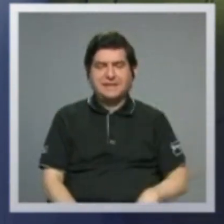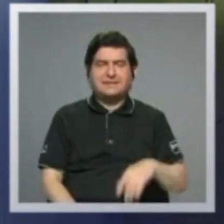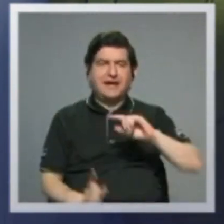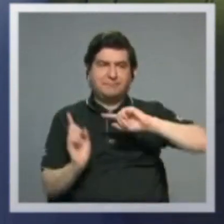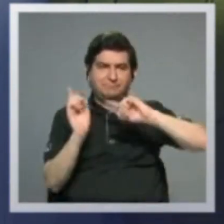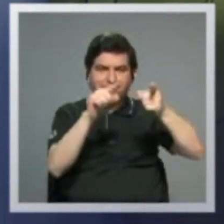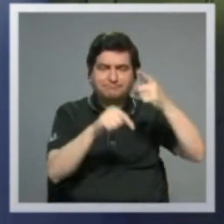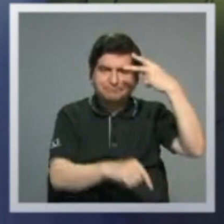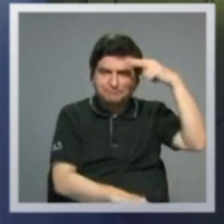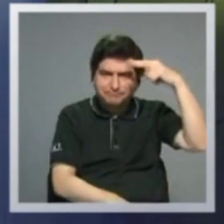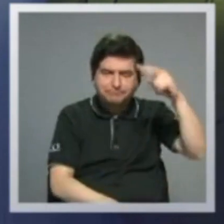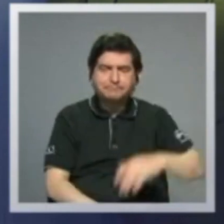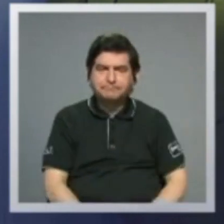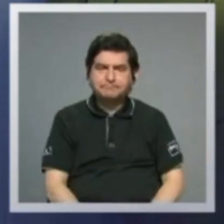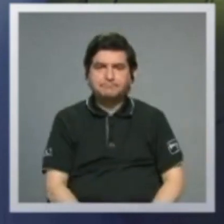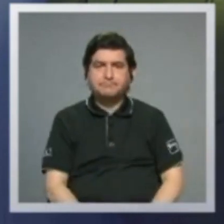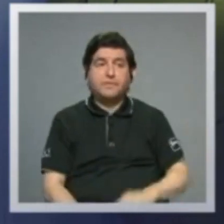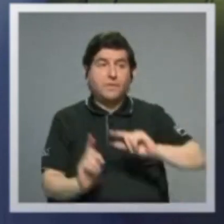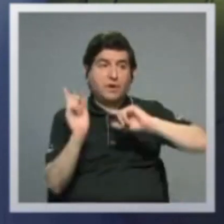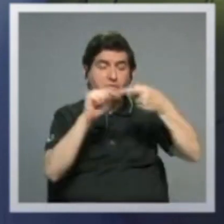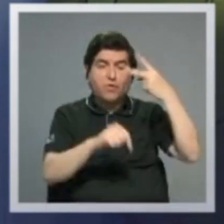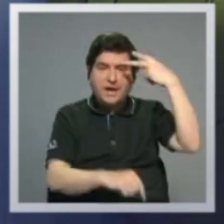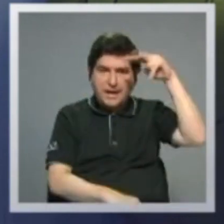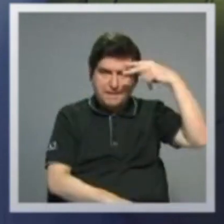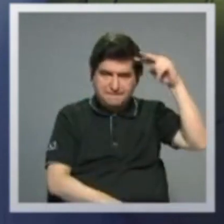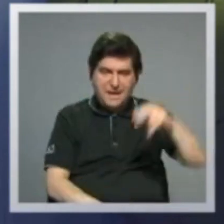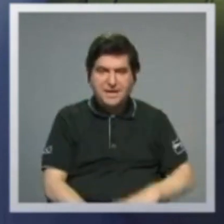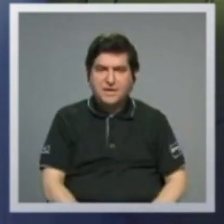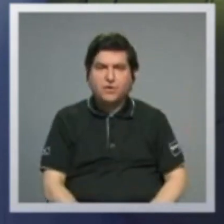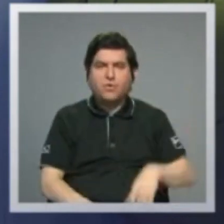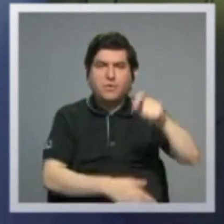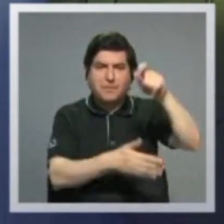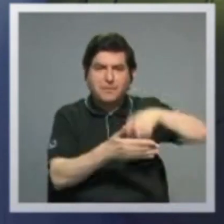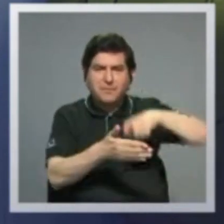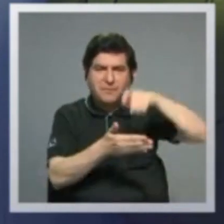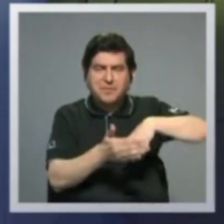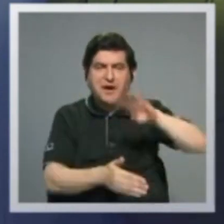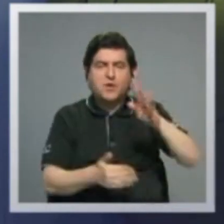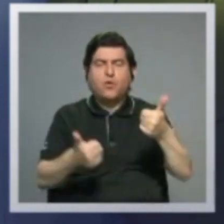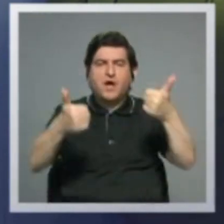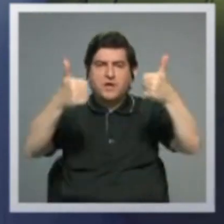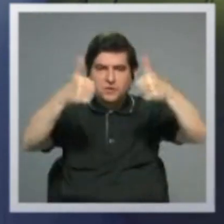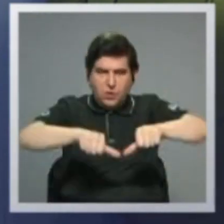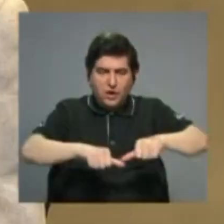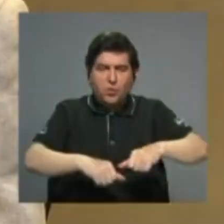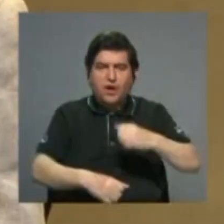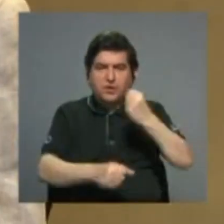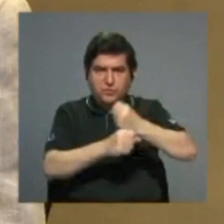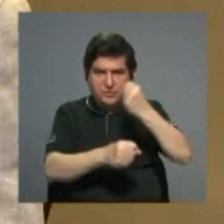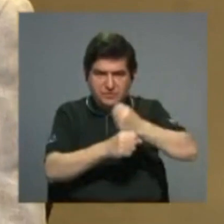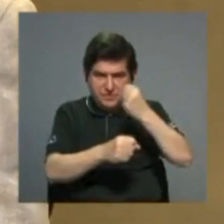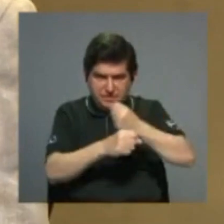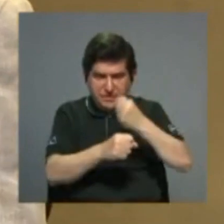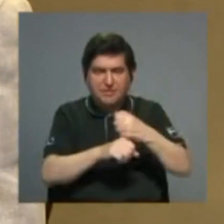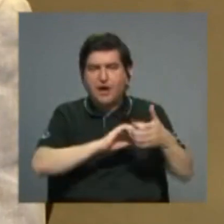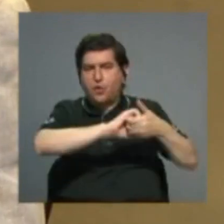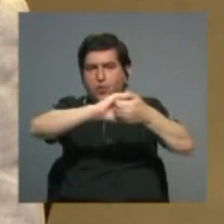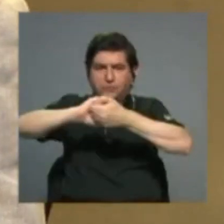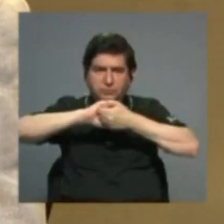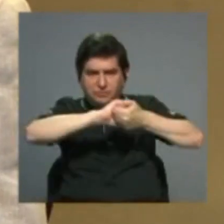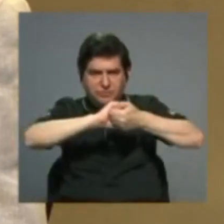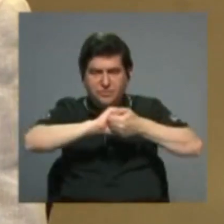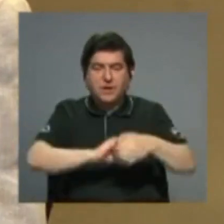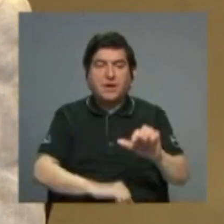México. Él fue a México porque se firmaron 4 convenios de colaboración, es la otra parte de